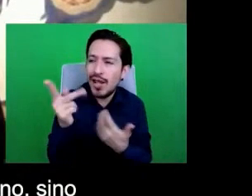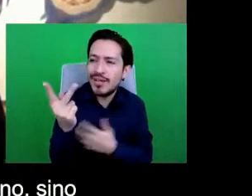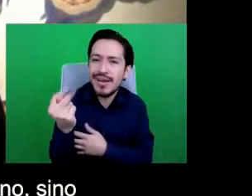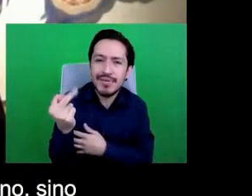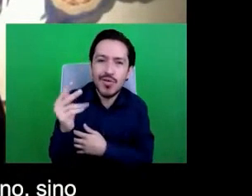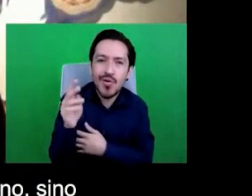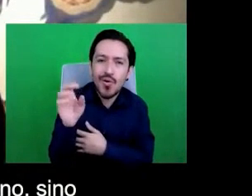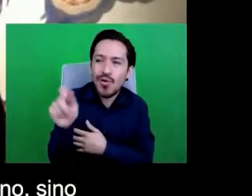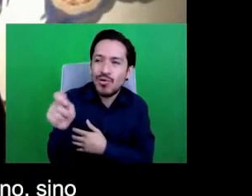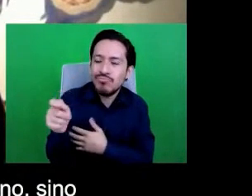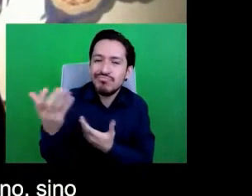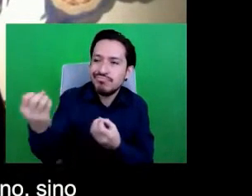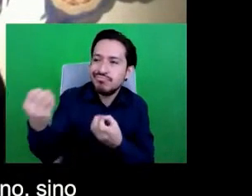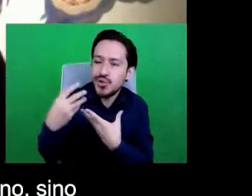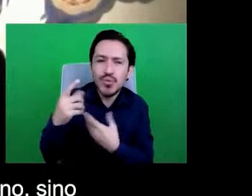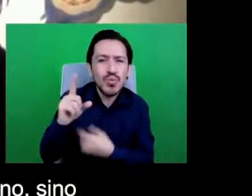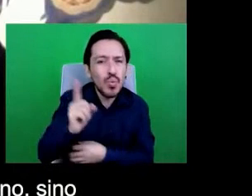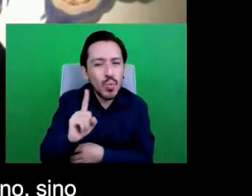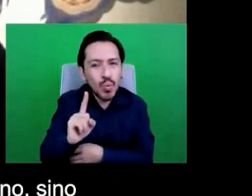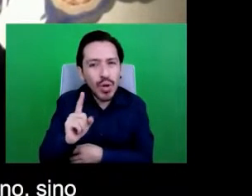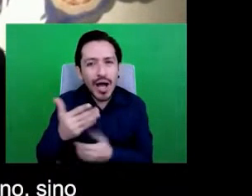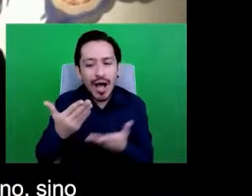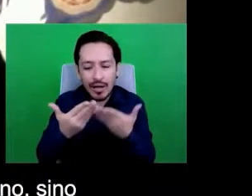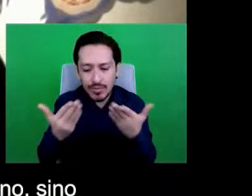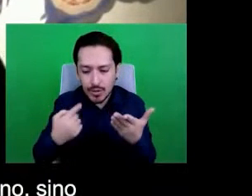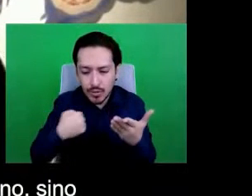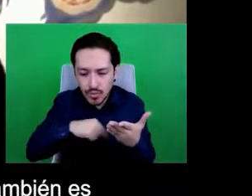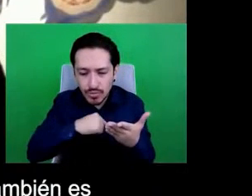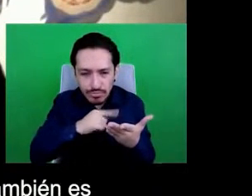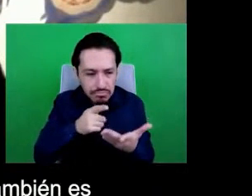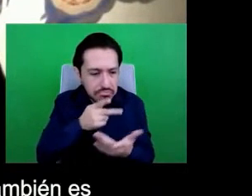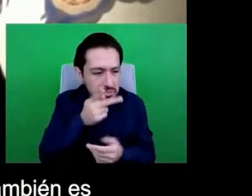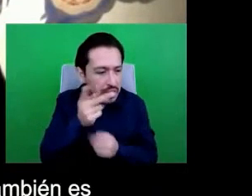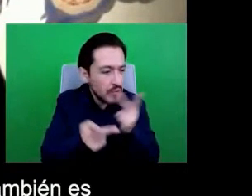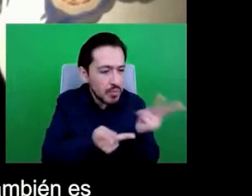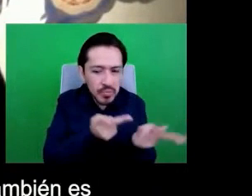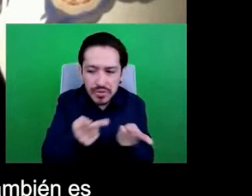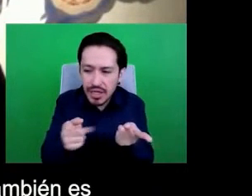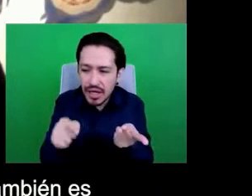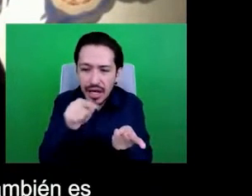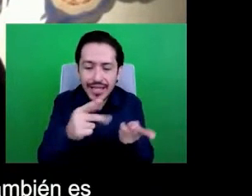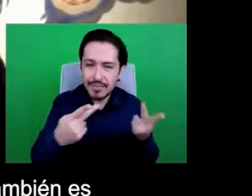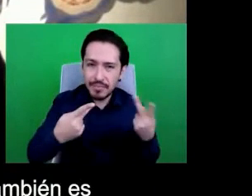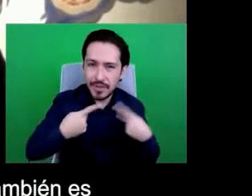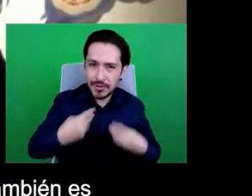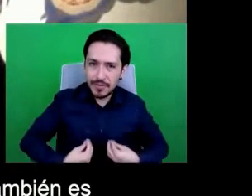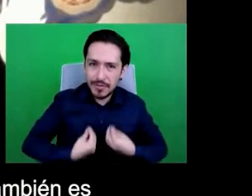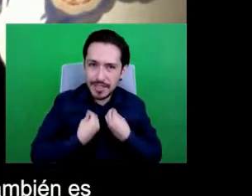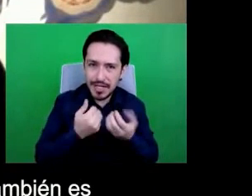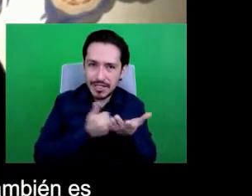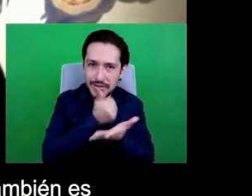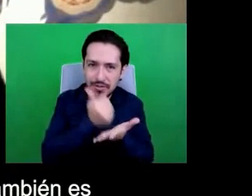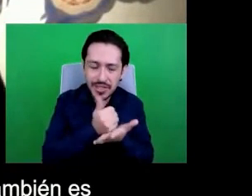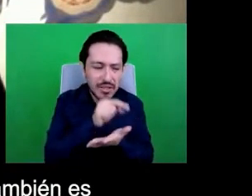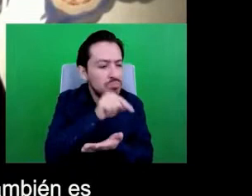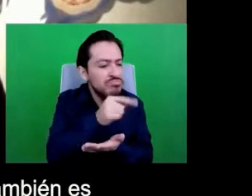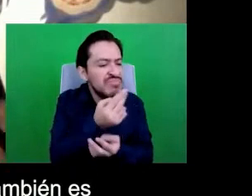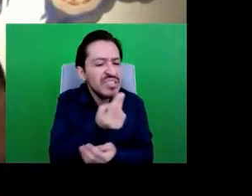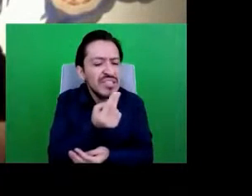No, sino que más bien se trata de preguntarle a los ciudadanos qué es lo que quieren y qué es lo que necesitan. Y también es muy